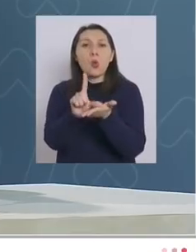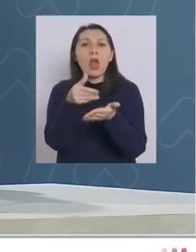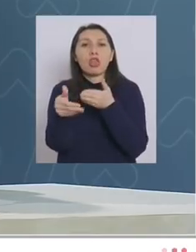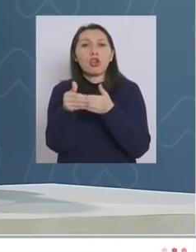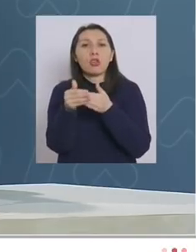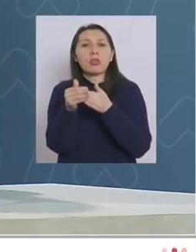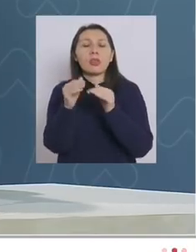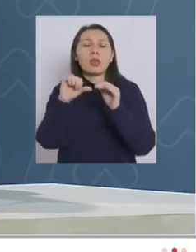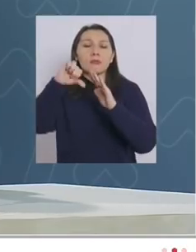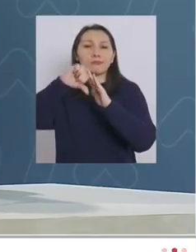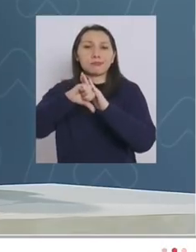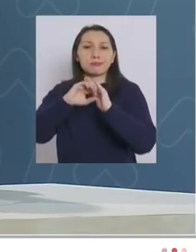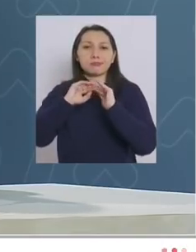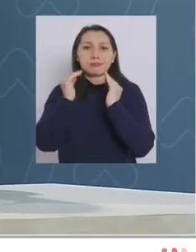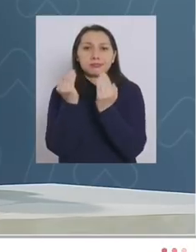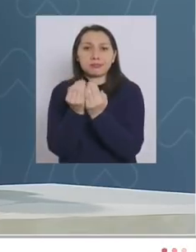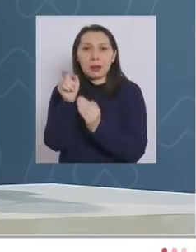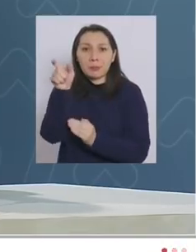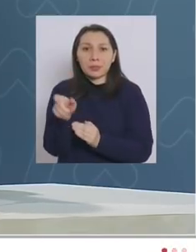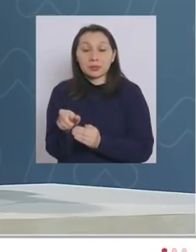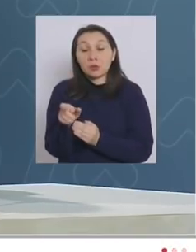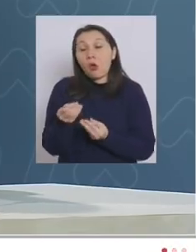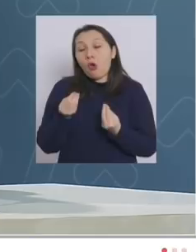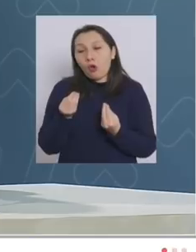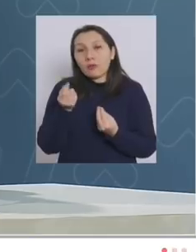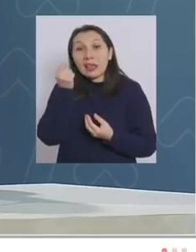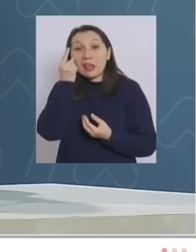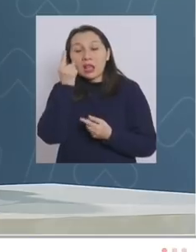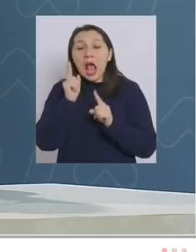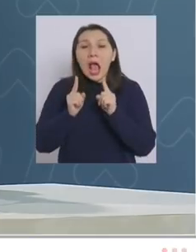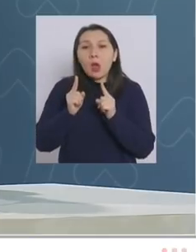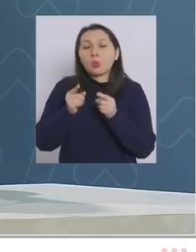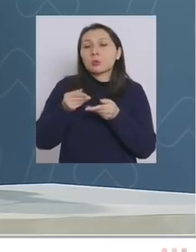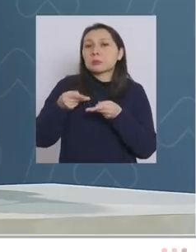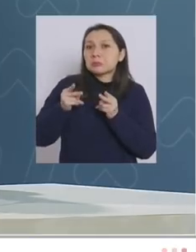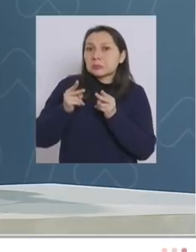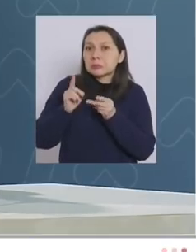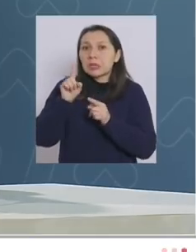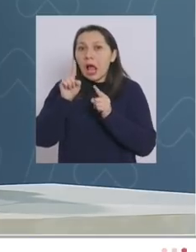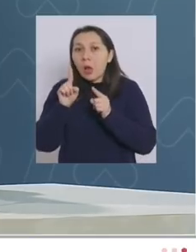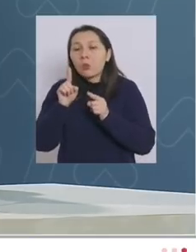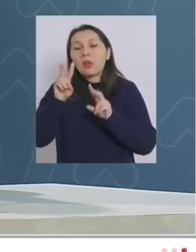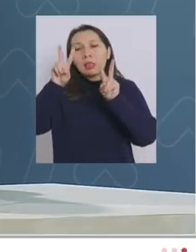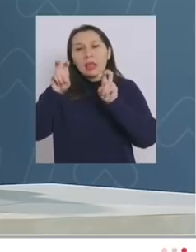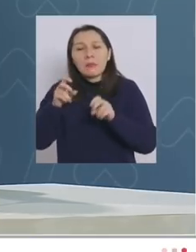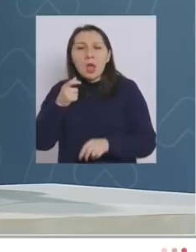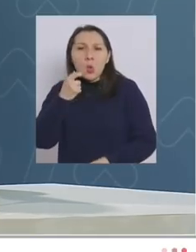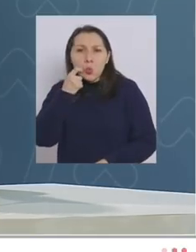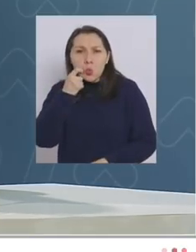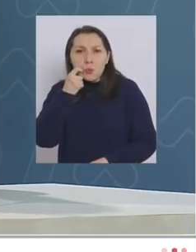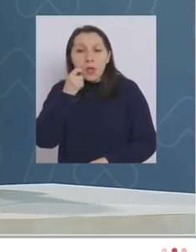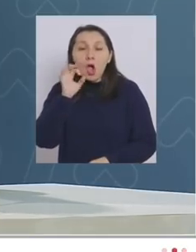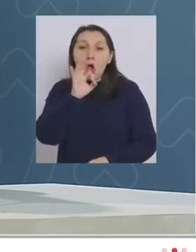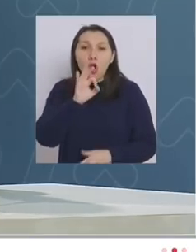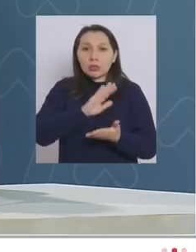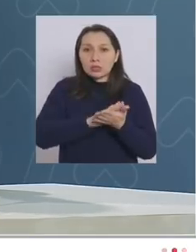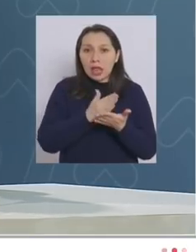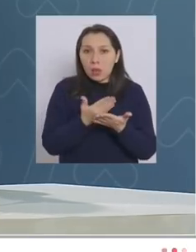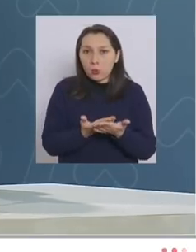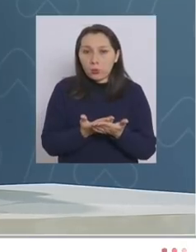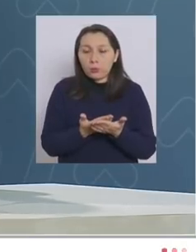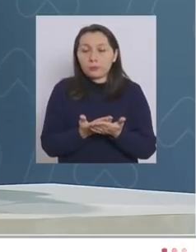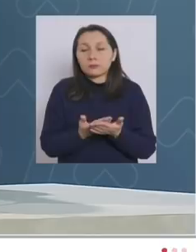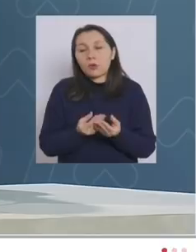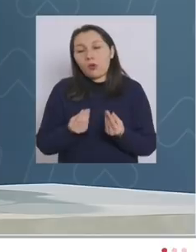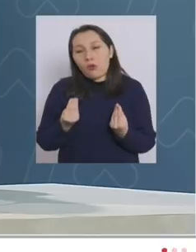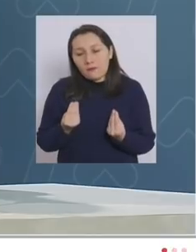las personas. Obviamente considerando excepciones que pueden ser de carácter humanitario o sanitario.